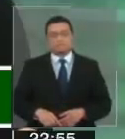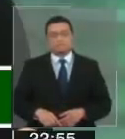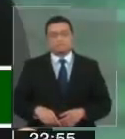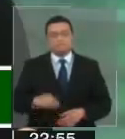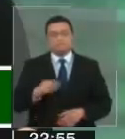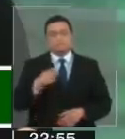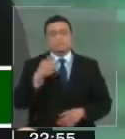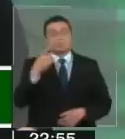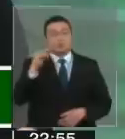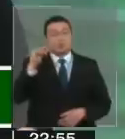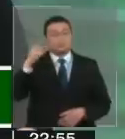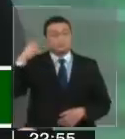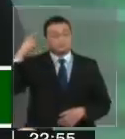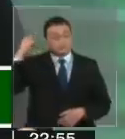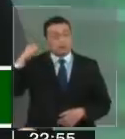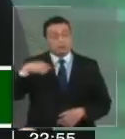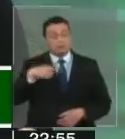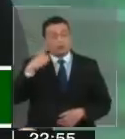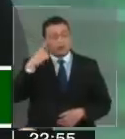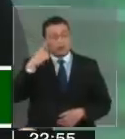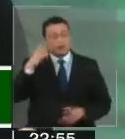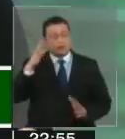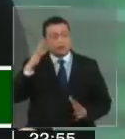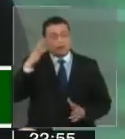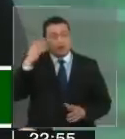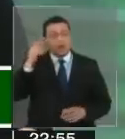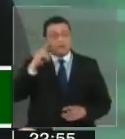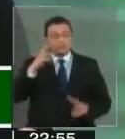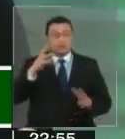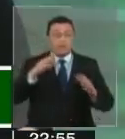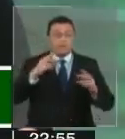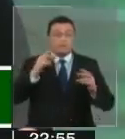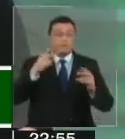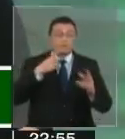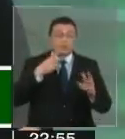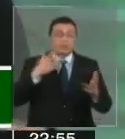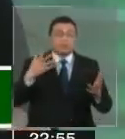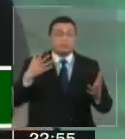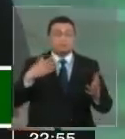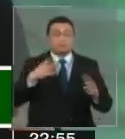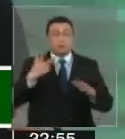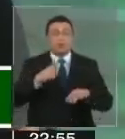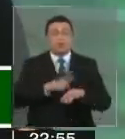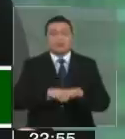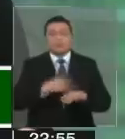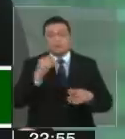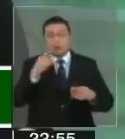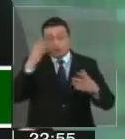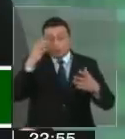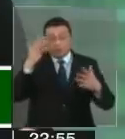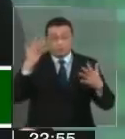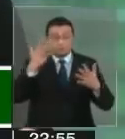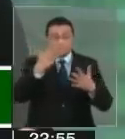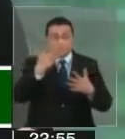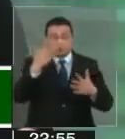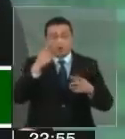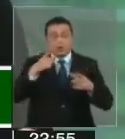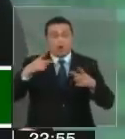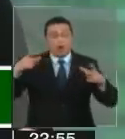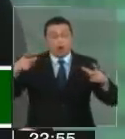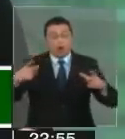Un tiempo es algo que me desvivía, o sea que, bueno, un tiempo que era como un